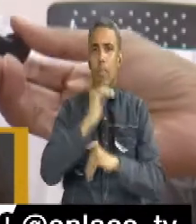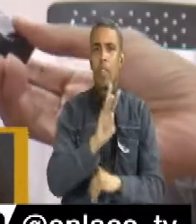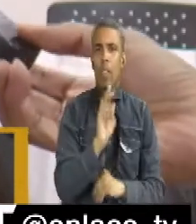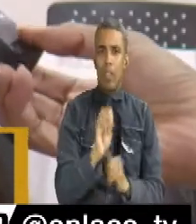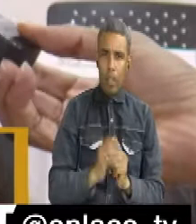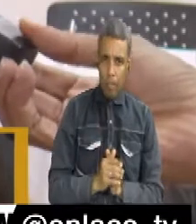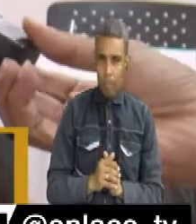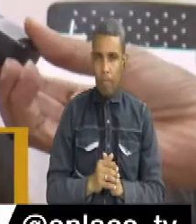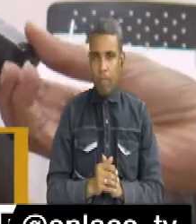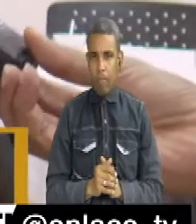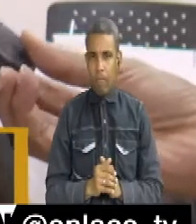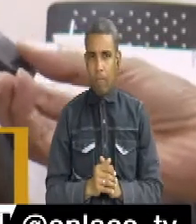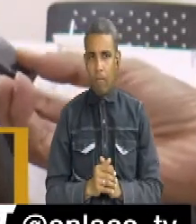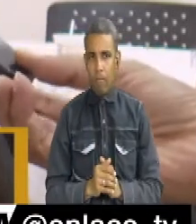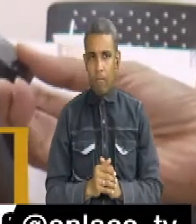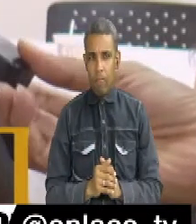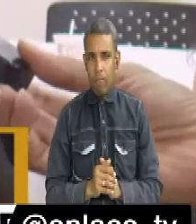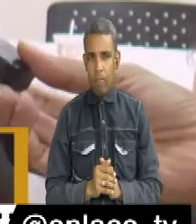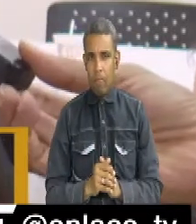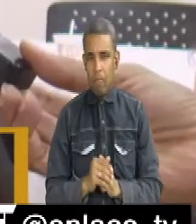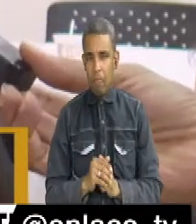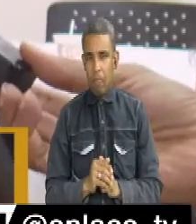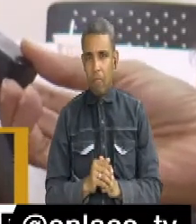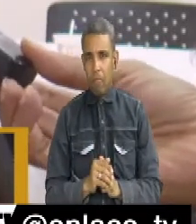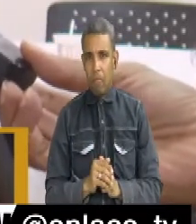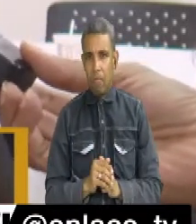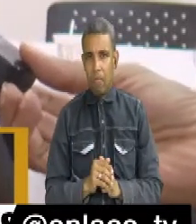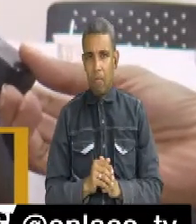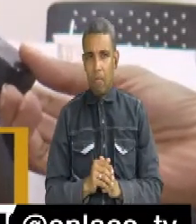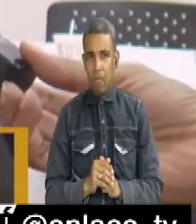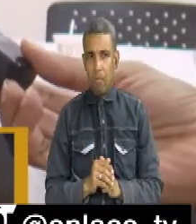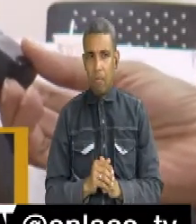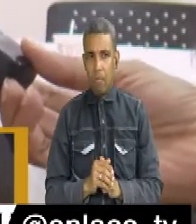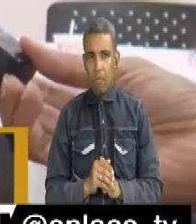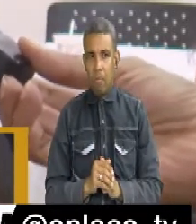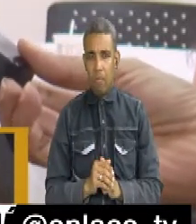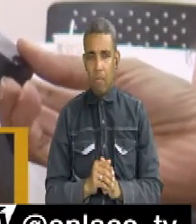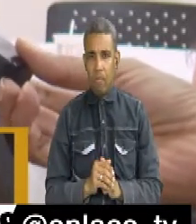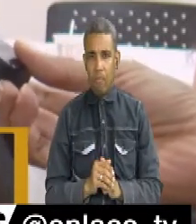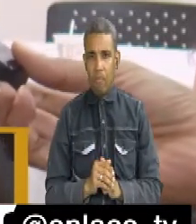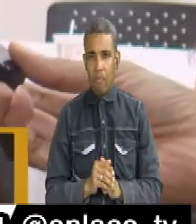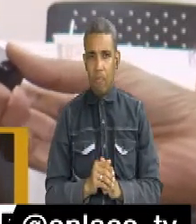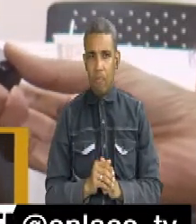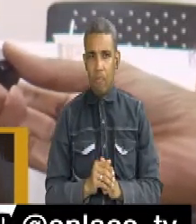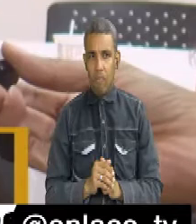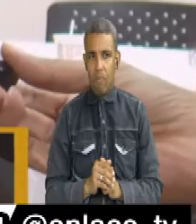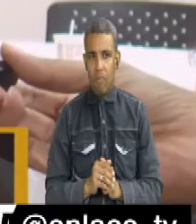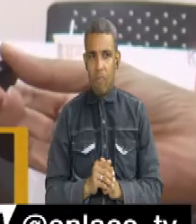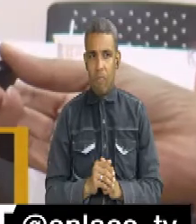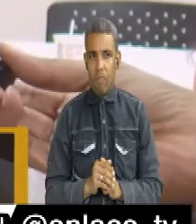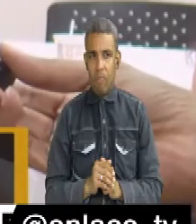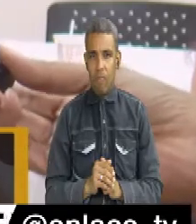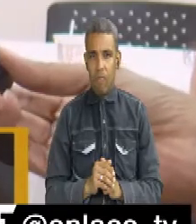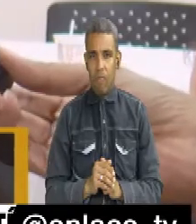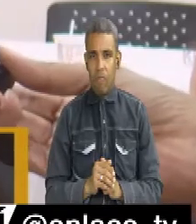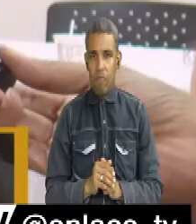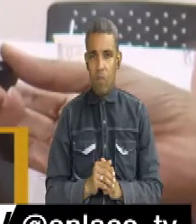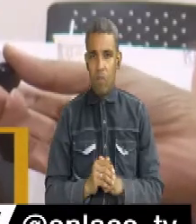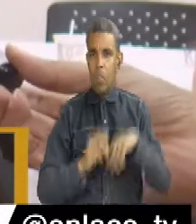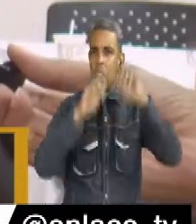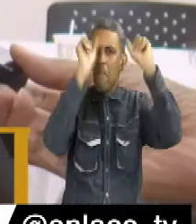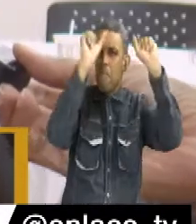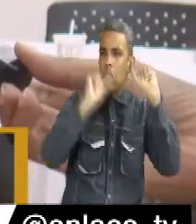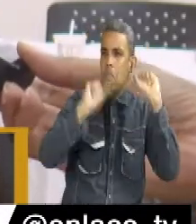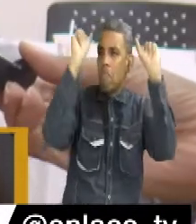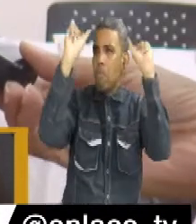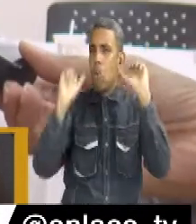a los comités promotores a favor, en contra o por la abstención debida y legalmente reconocidos, deberán verificar que la valla comercial en